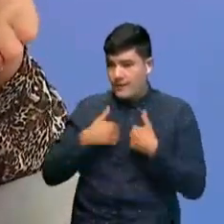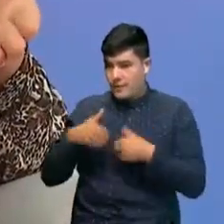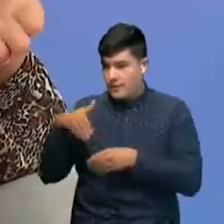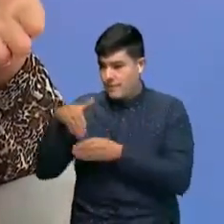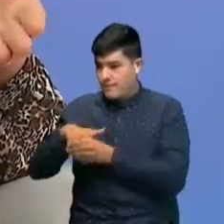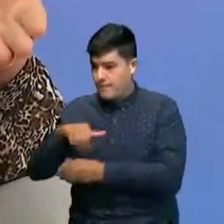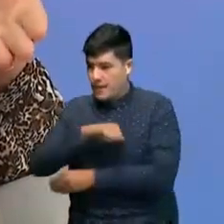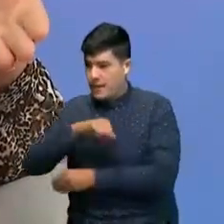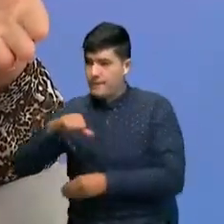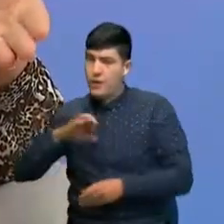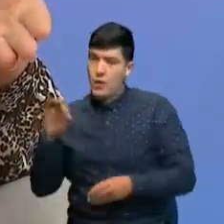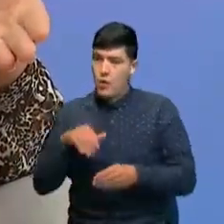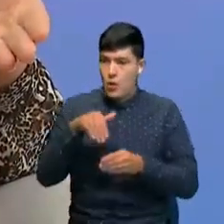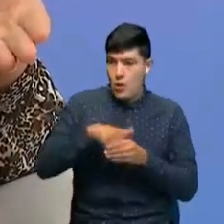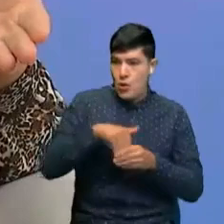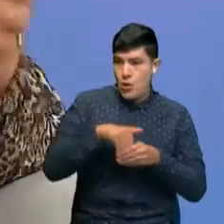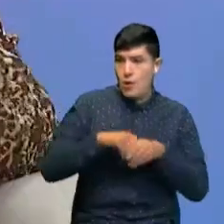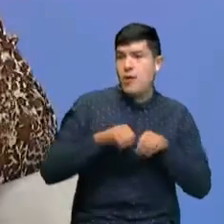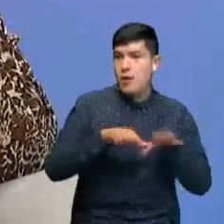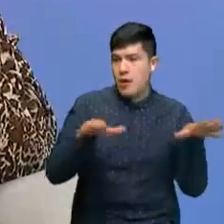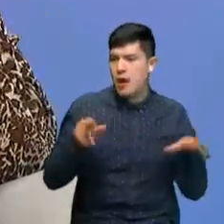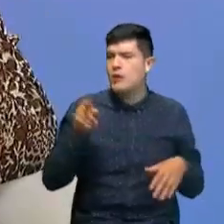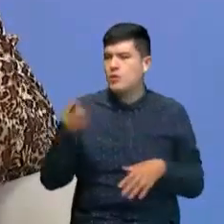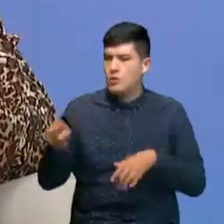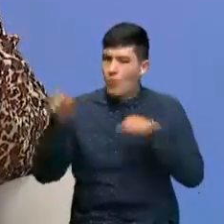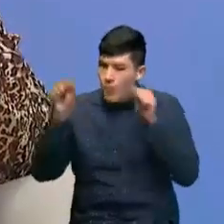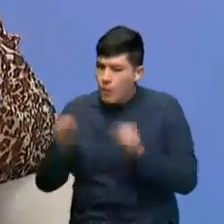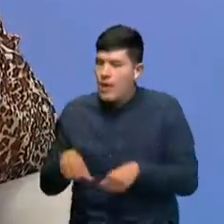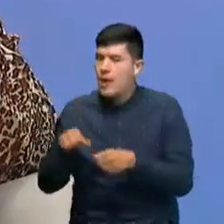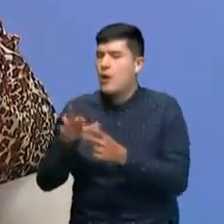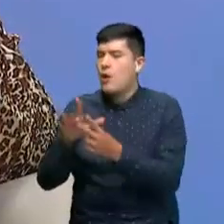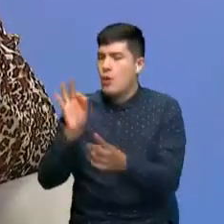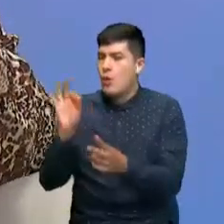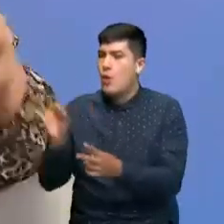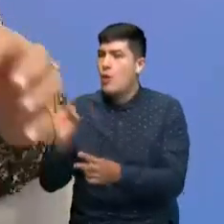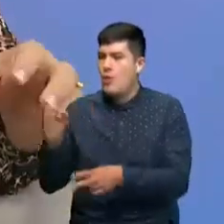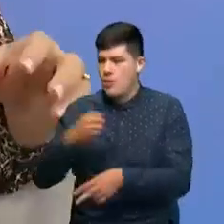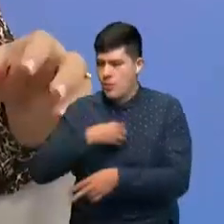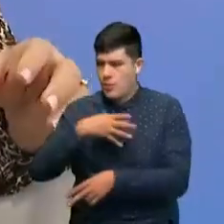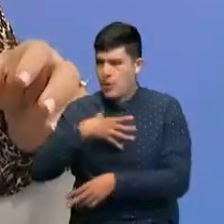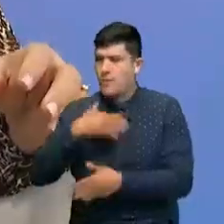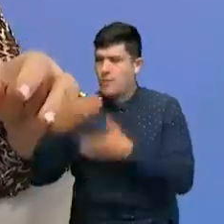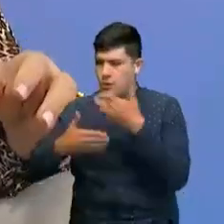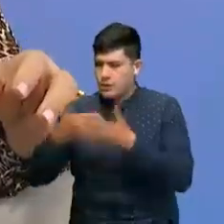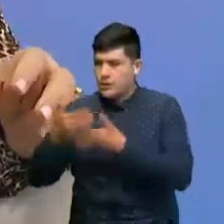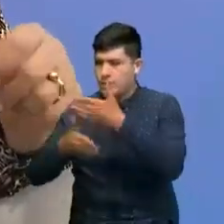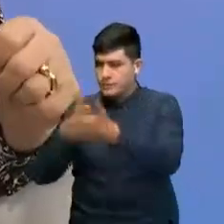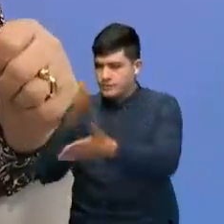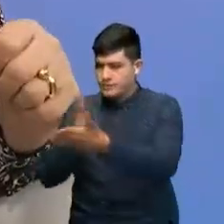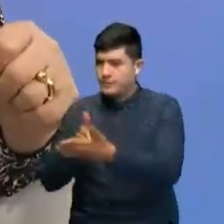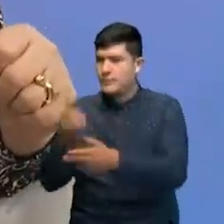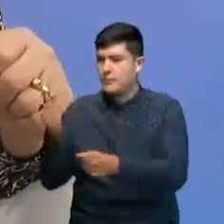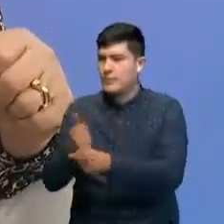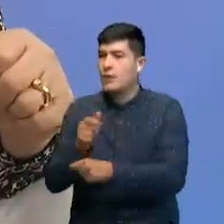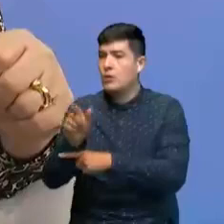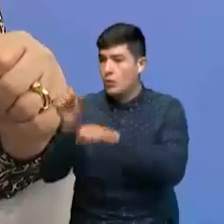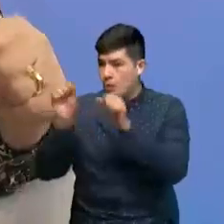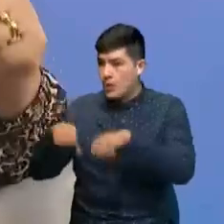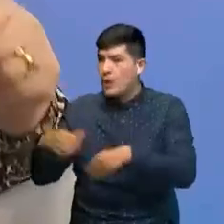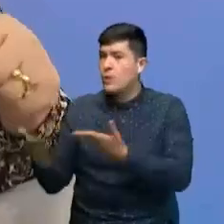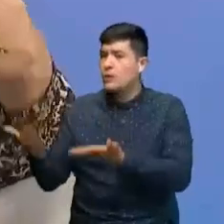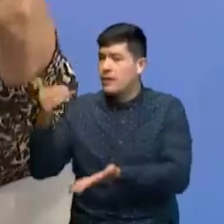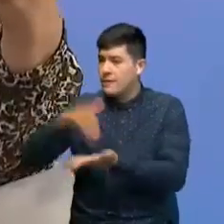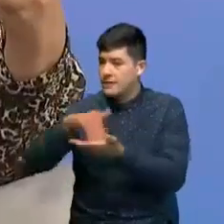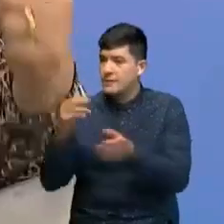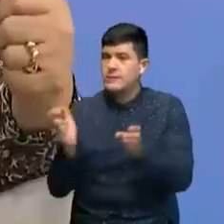mejor, tiene la opción o la oportunidad, pero esto es a través de un proceso ordinario laboral, de retornar a Colpensiones